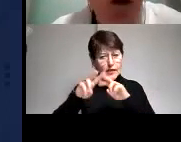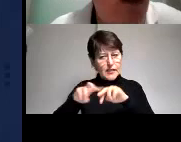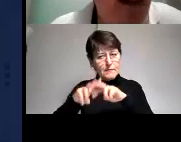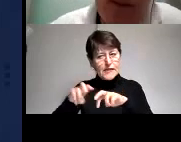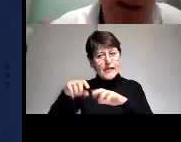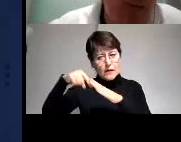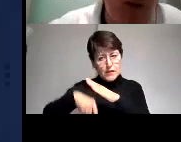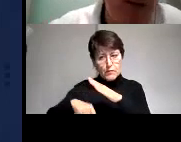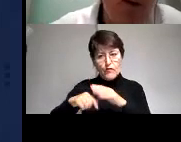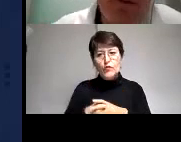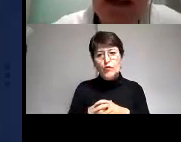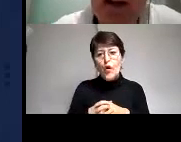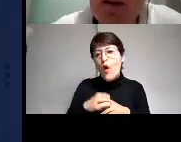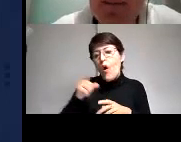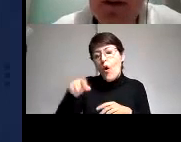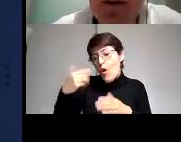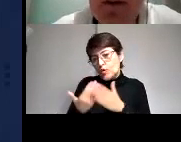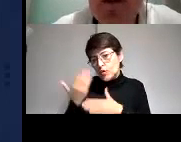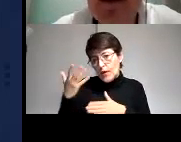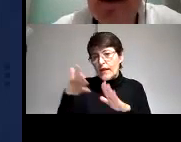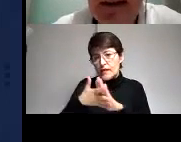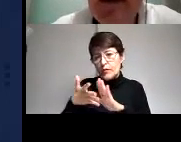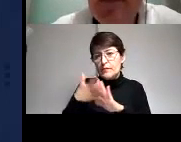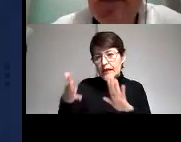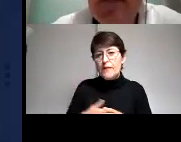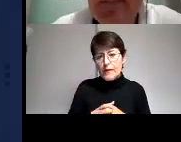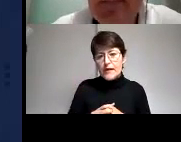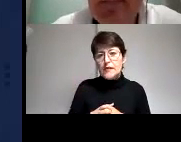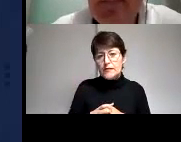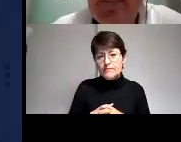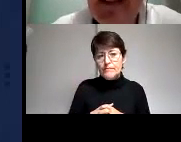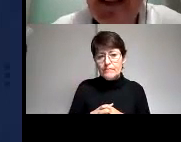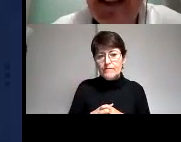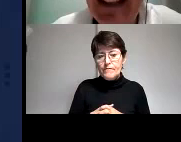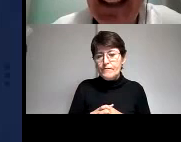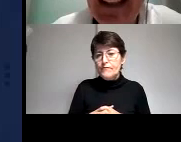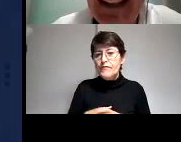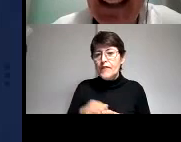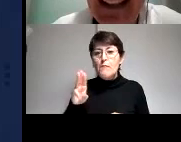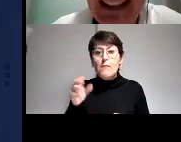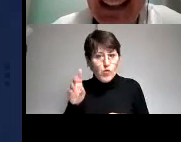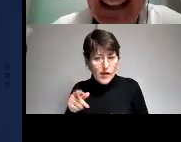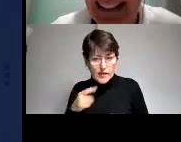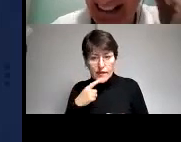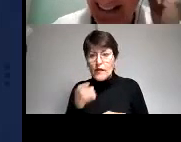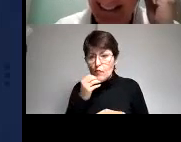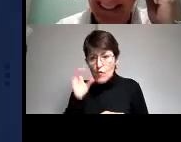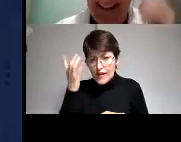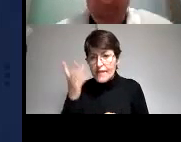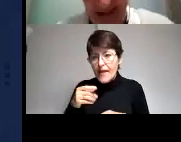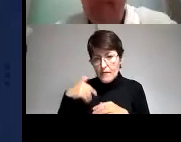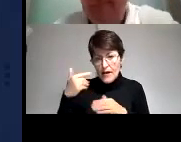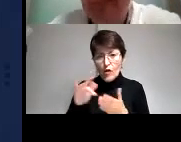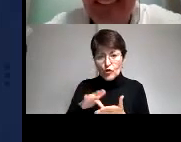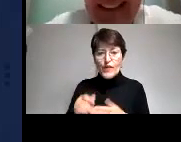el tema o si queréis preparamos algún día un webinar con respecto a todo esto. Bueno, fantástico, lo veo y vamos, una buenísima idea, Paco, para el